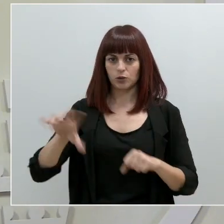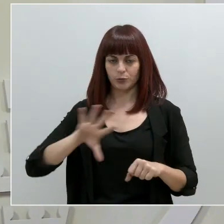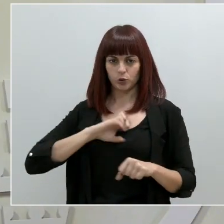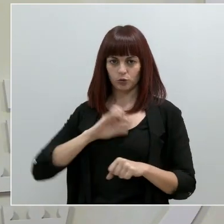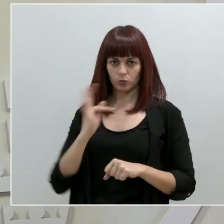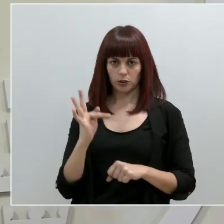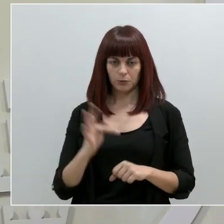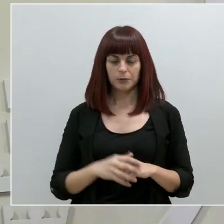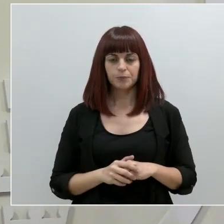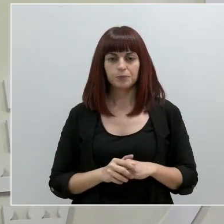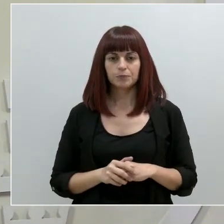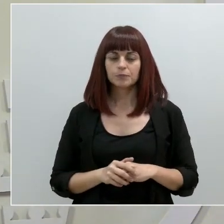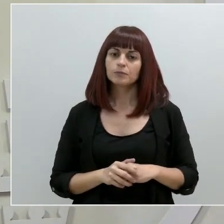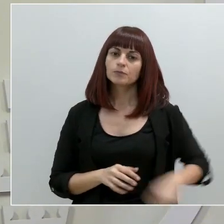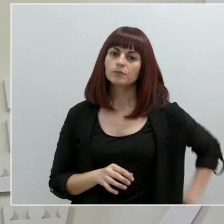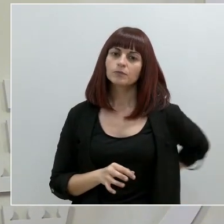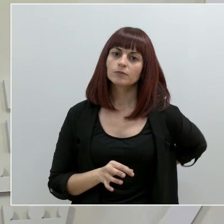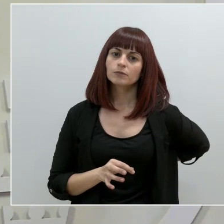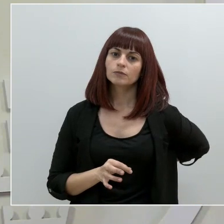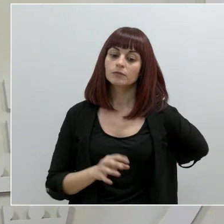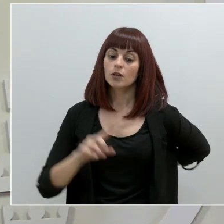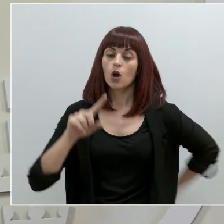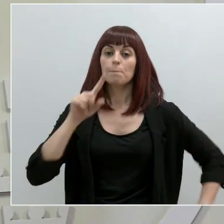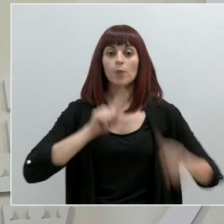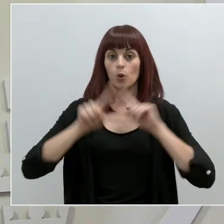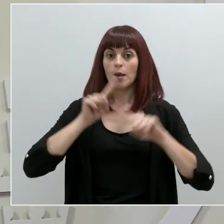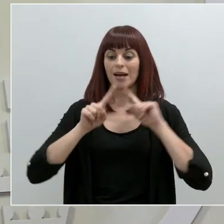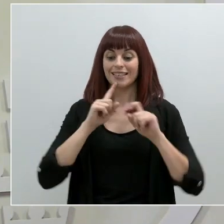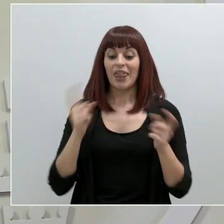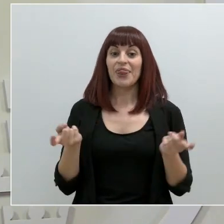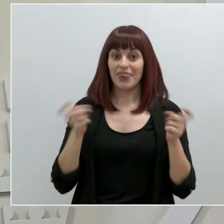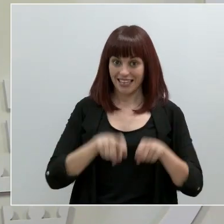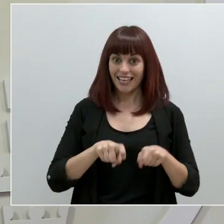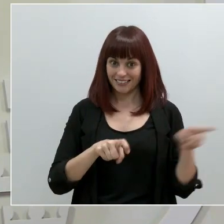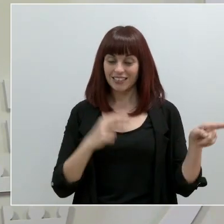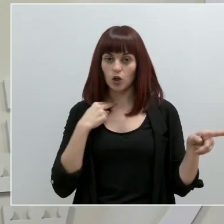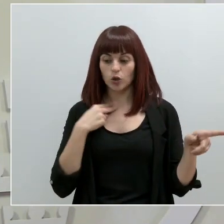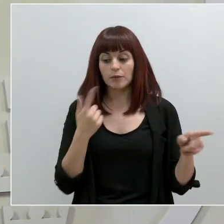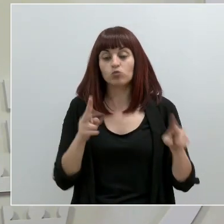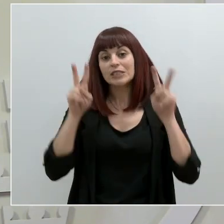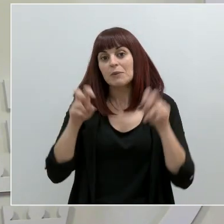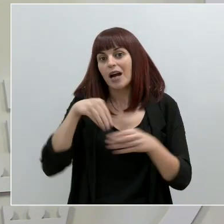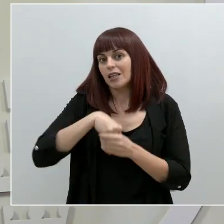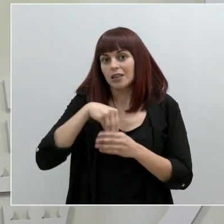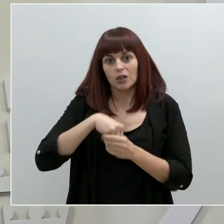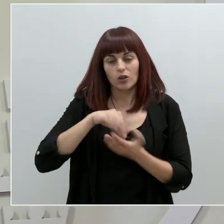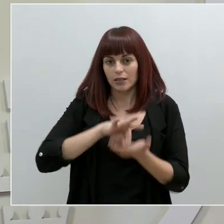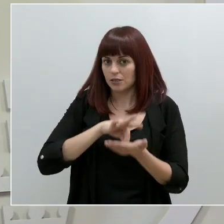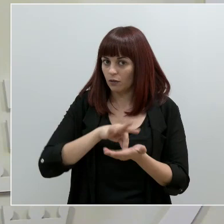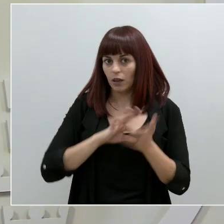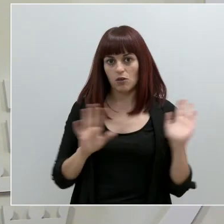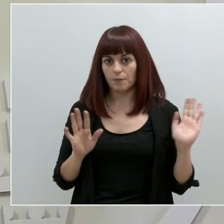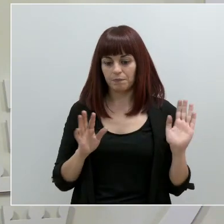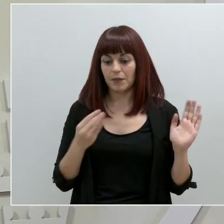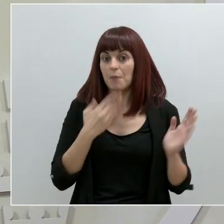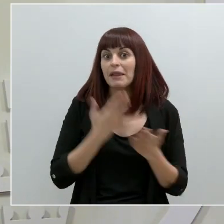¿vale? Respecto a los posibles problemas que ha habido en las citas, es una cuestión interna de los servicios que hayan hecho